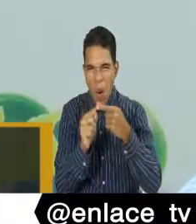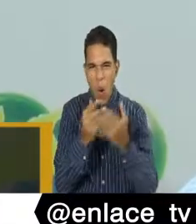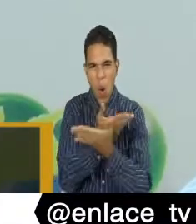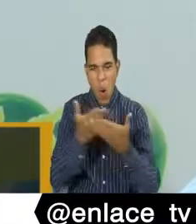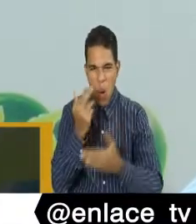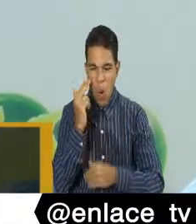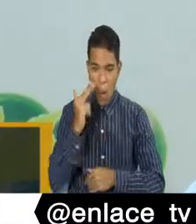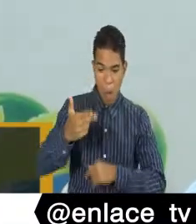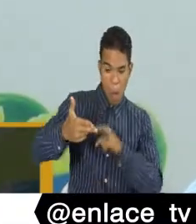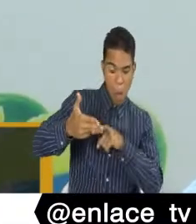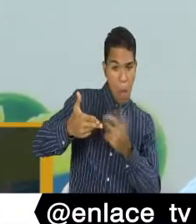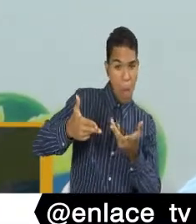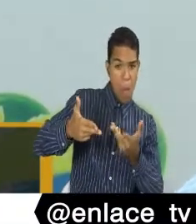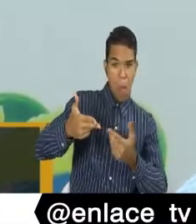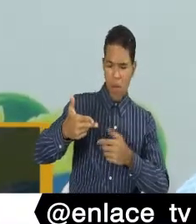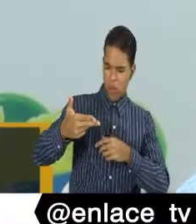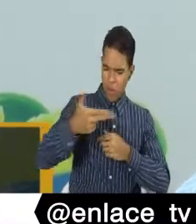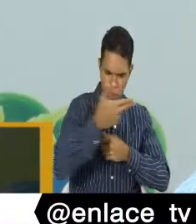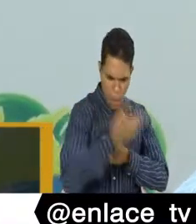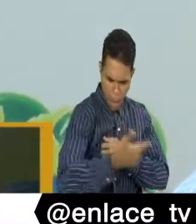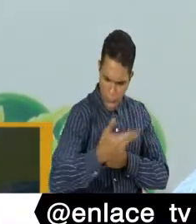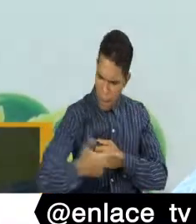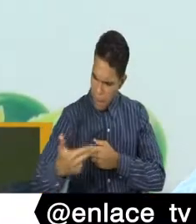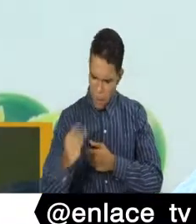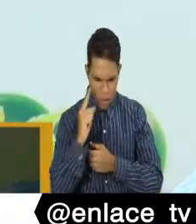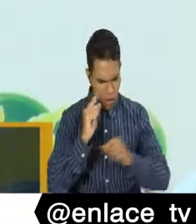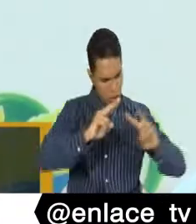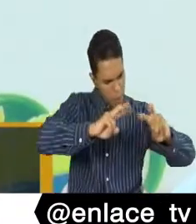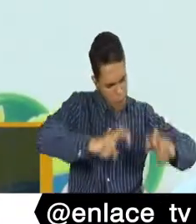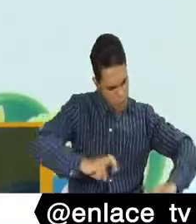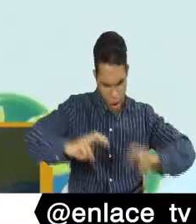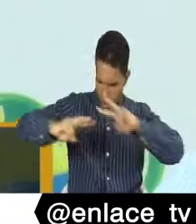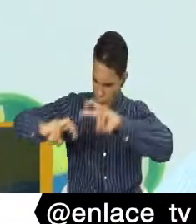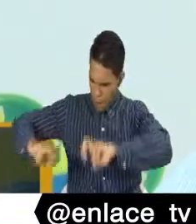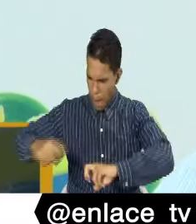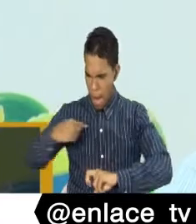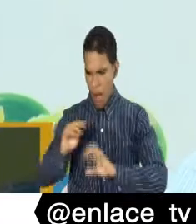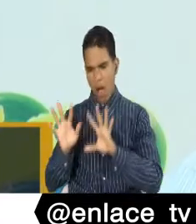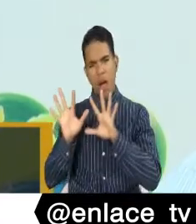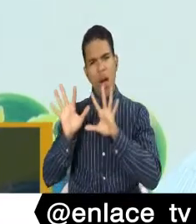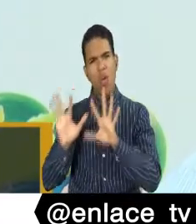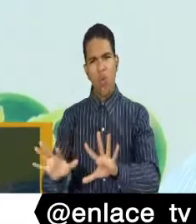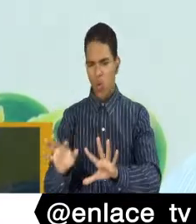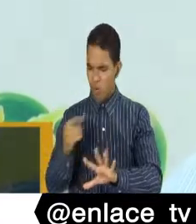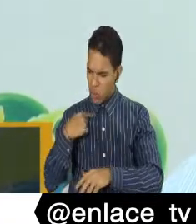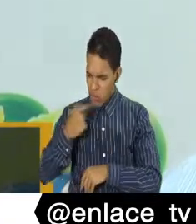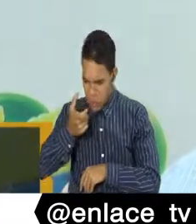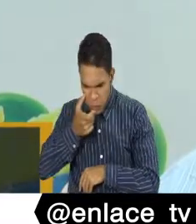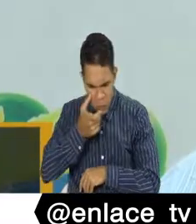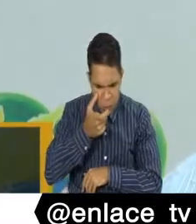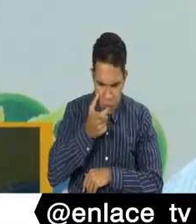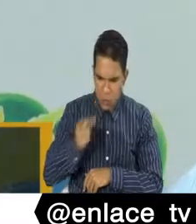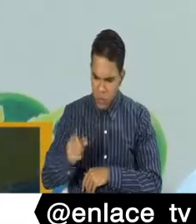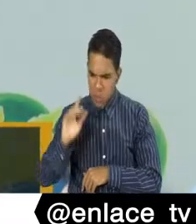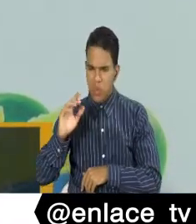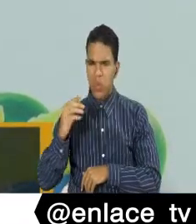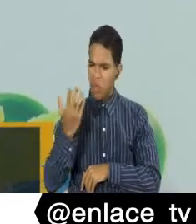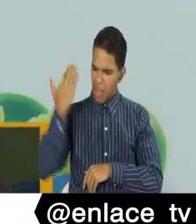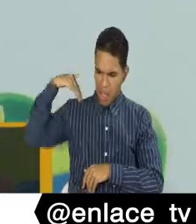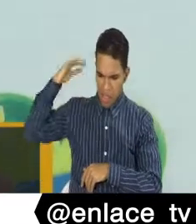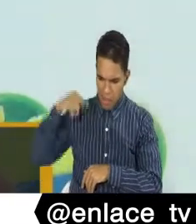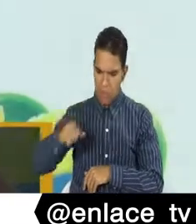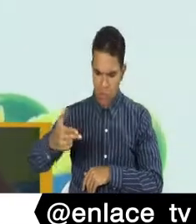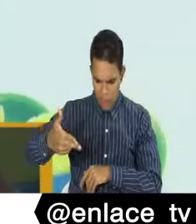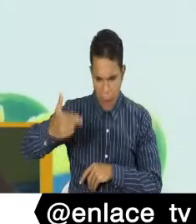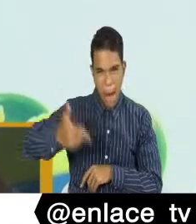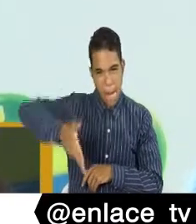de los allanamientos que se hicieron, unas armas que se encuentran, se van a cotejar a través de medicina legal, a través del perito en balística, para poder determinar si están